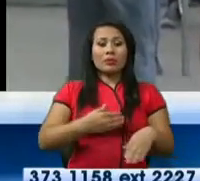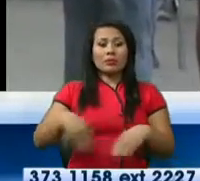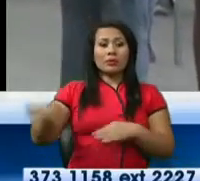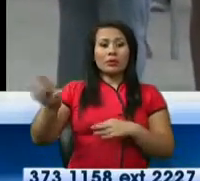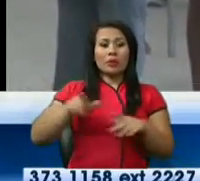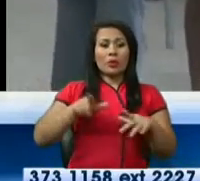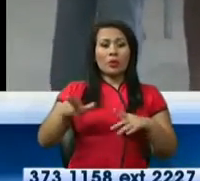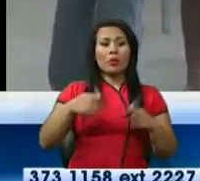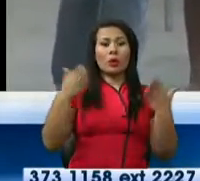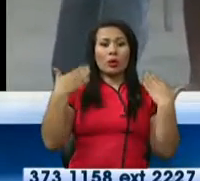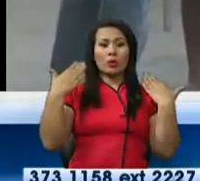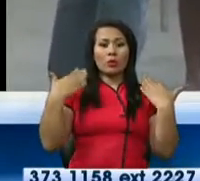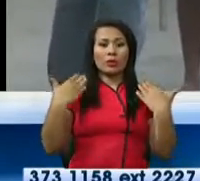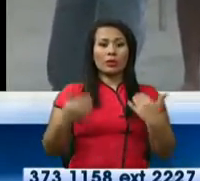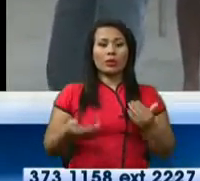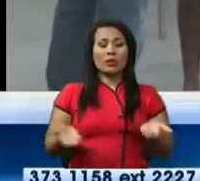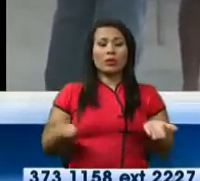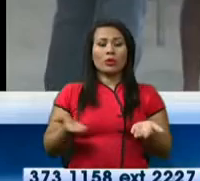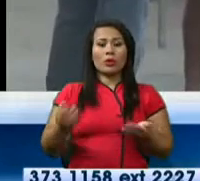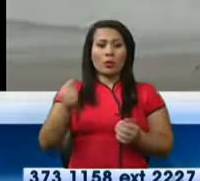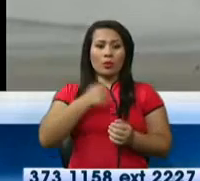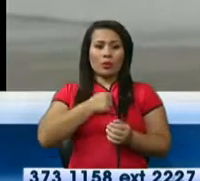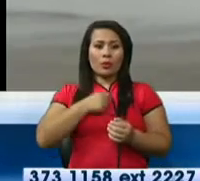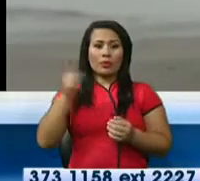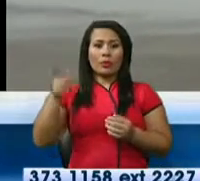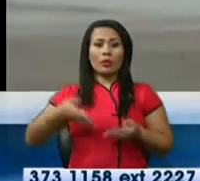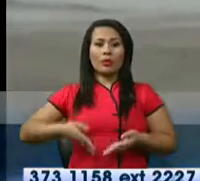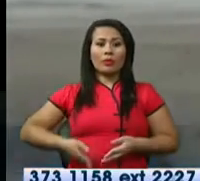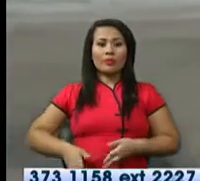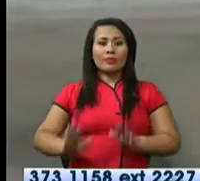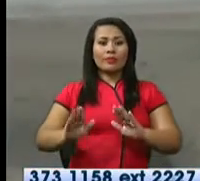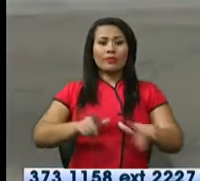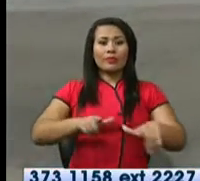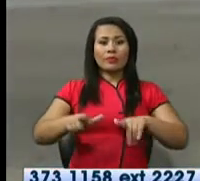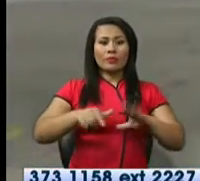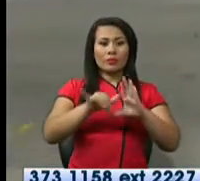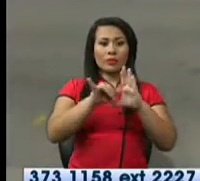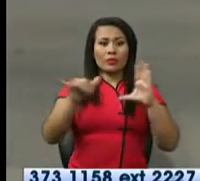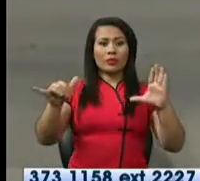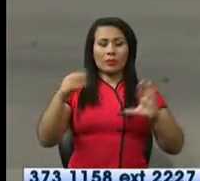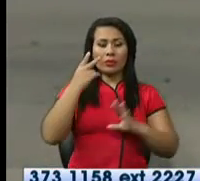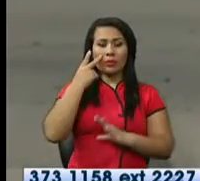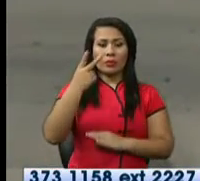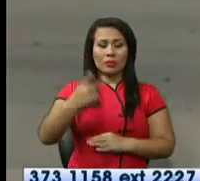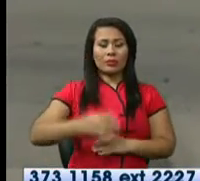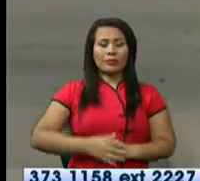la ciudad de Guayaquil, de donde son oriundos. Desde la provincia de Santa Elena, informó Darwin Villao.